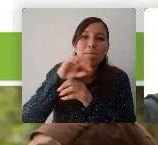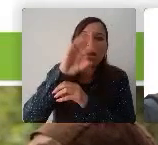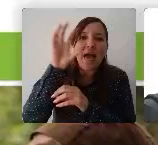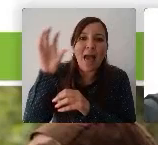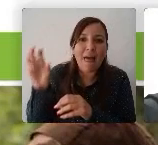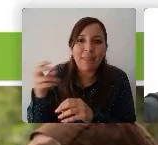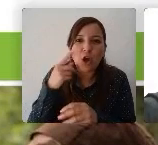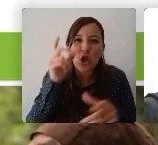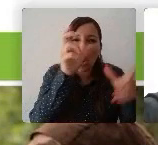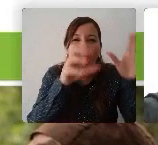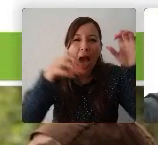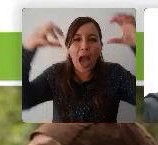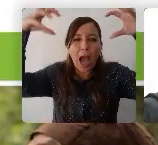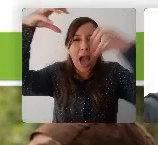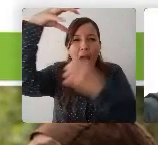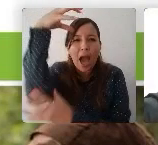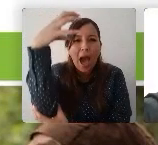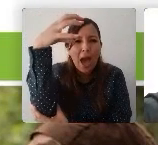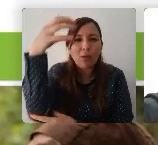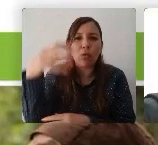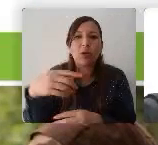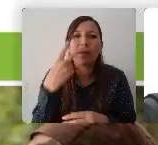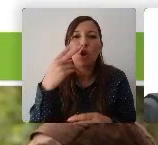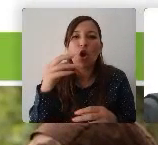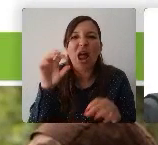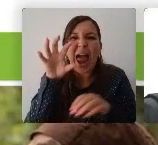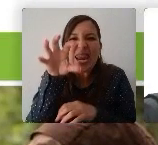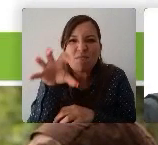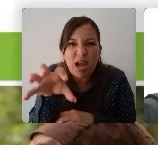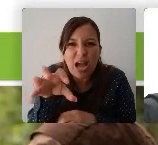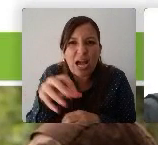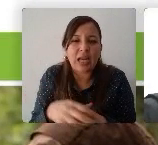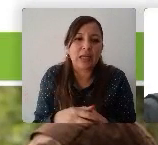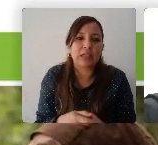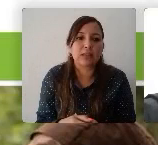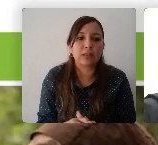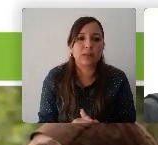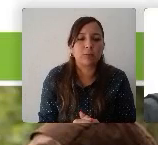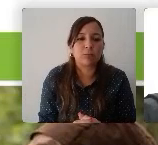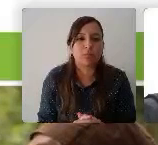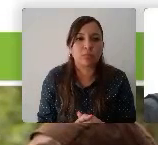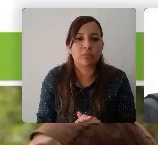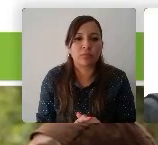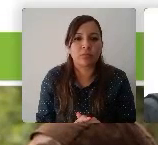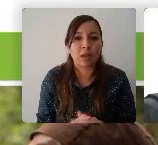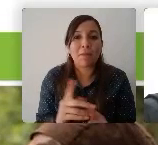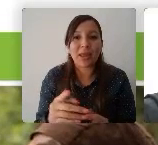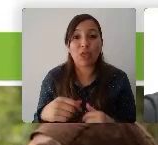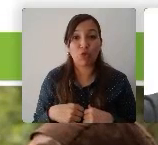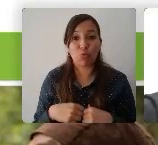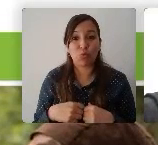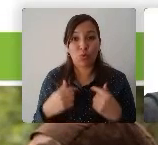mensaje de que desde ya todos nos sumemos a la conservación, ¿no? A poder lograr que a través del viaje